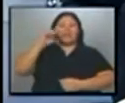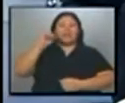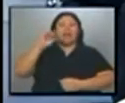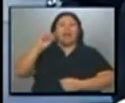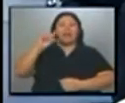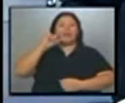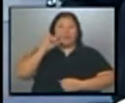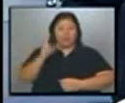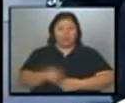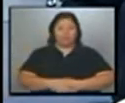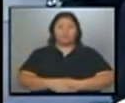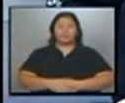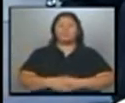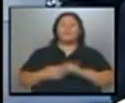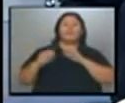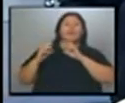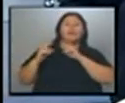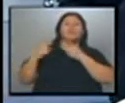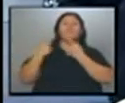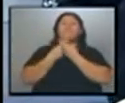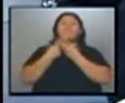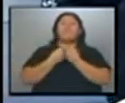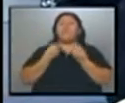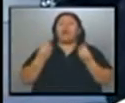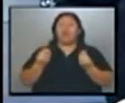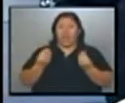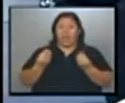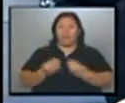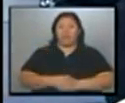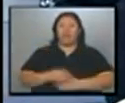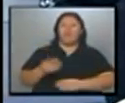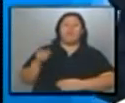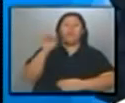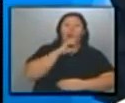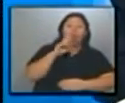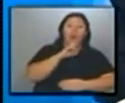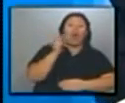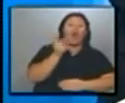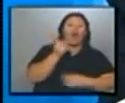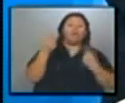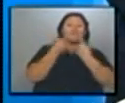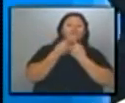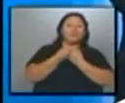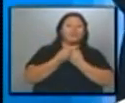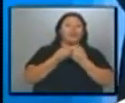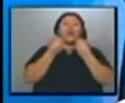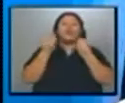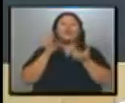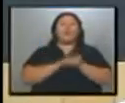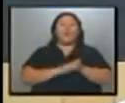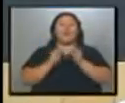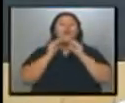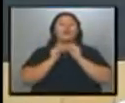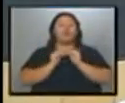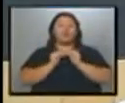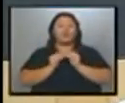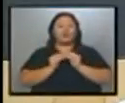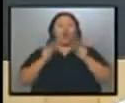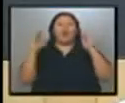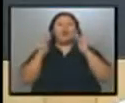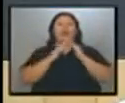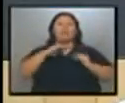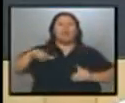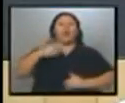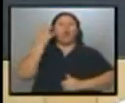en litigio, ¿quién se la queda? La casa está abandonada y estaba valuada en $1.800.000. ¿Por qué no la venden y 50